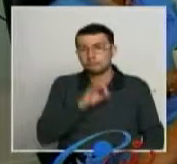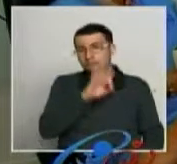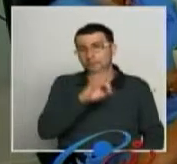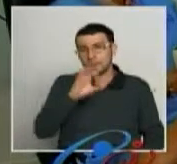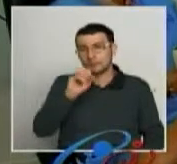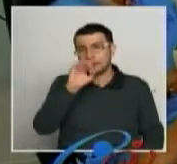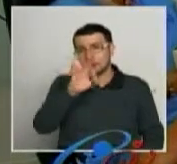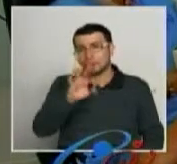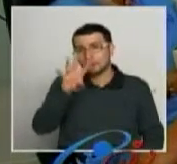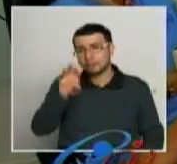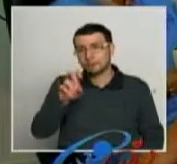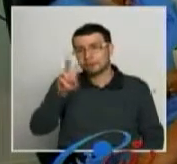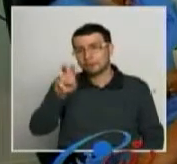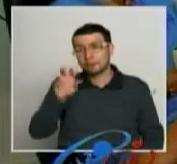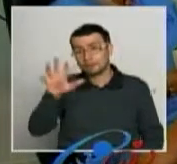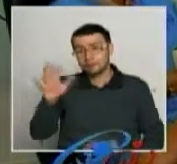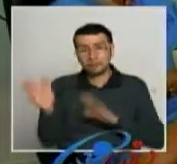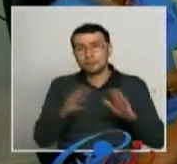330-3975 y